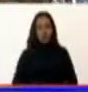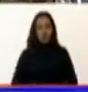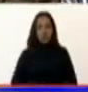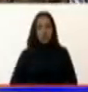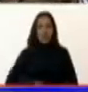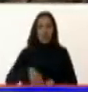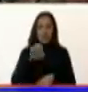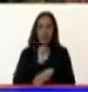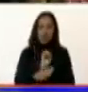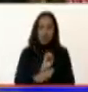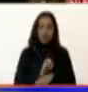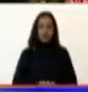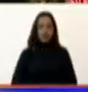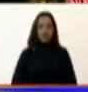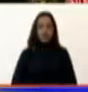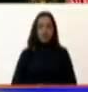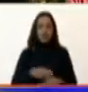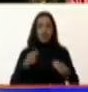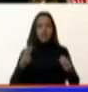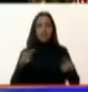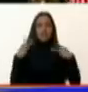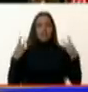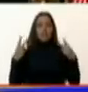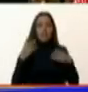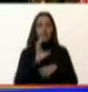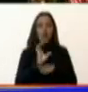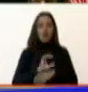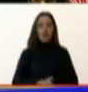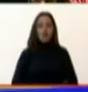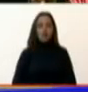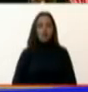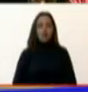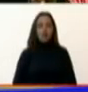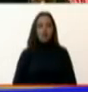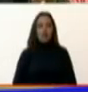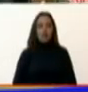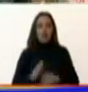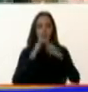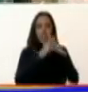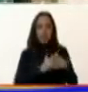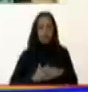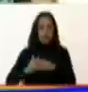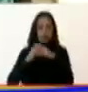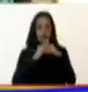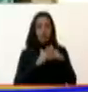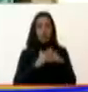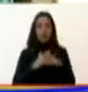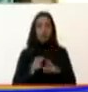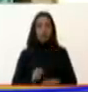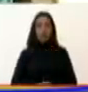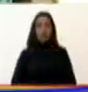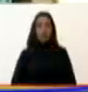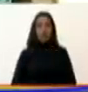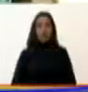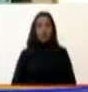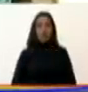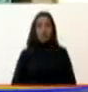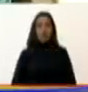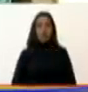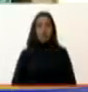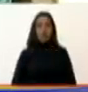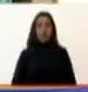¡que viva Ecuador, Manuelita Sainz! Estados Unidos de Norteamérica, El